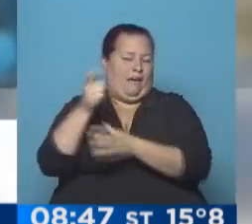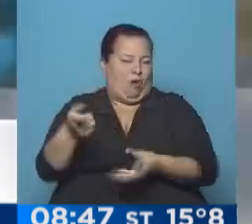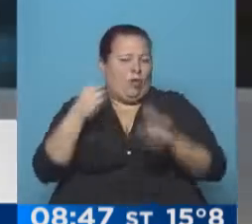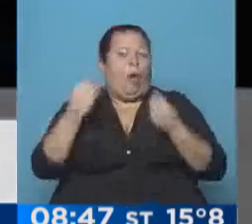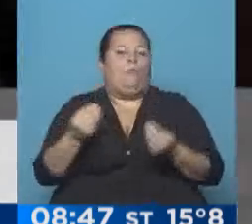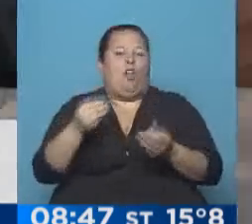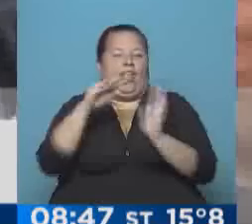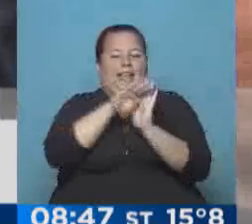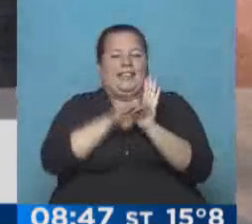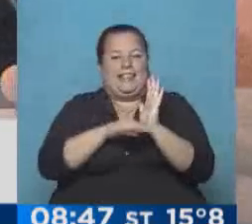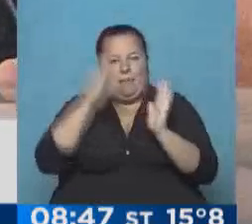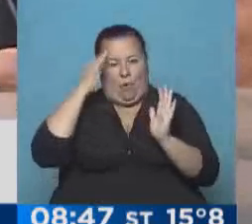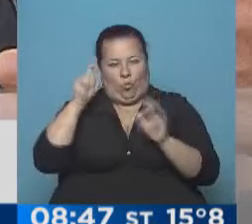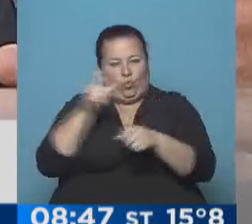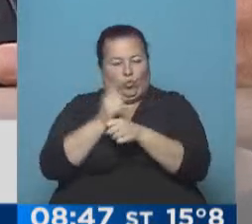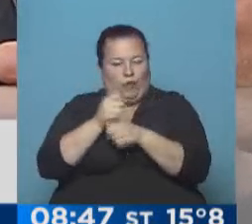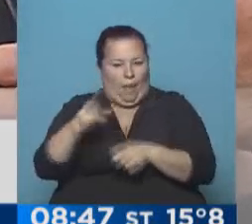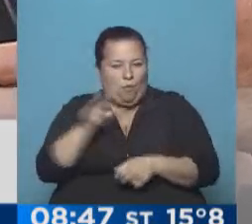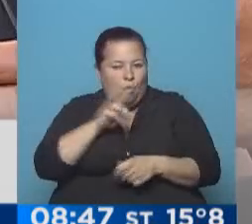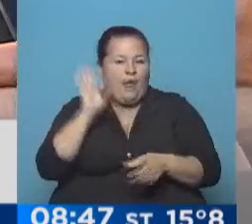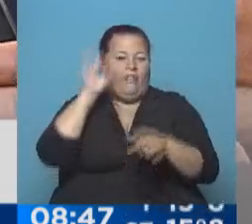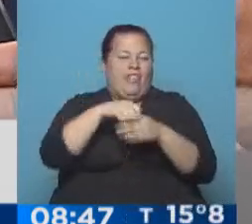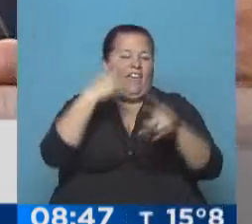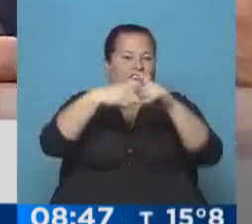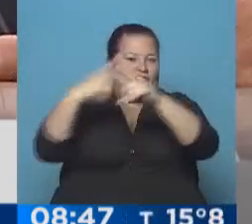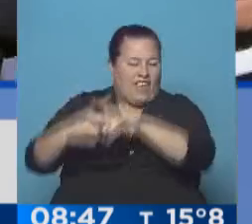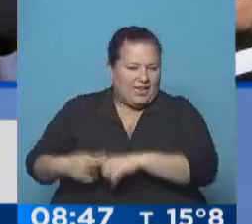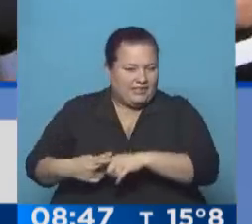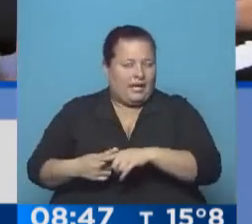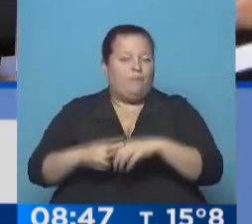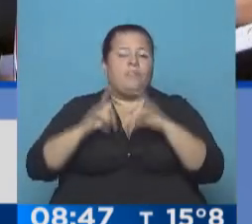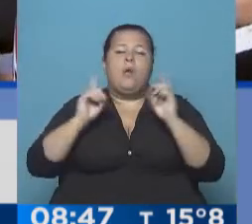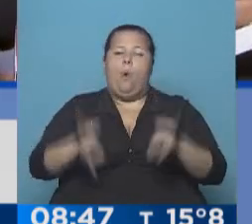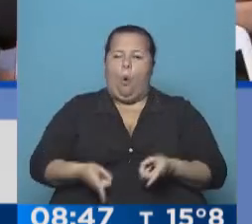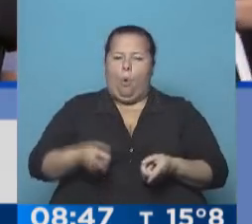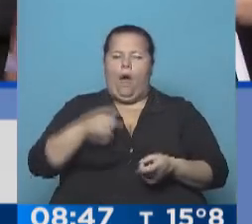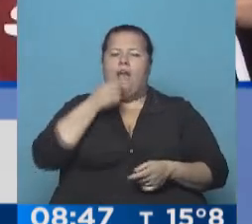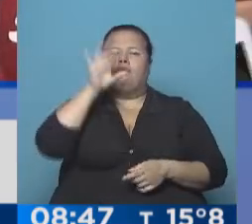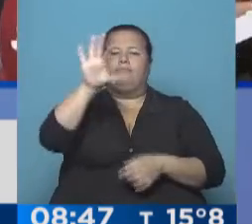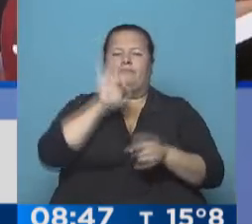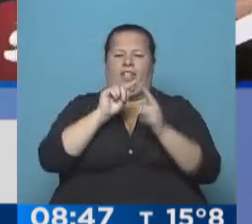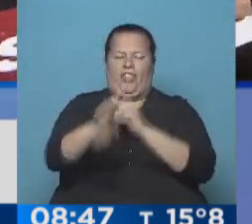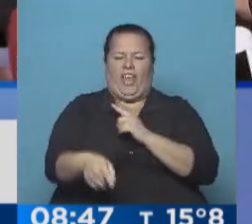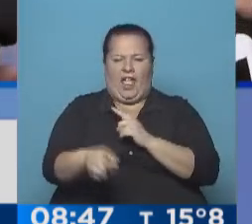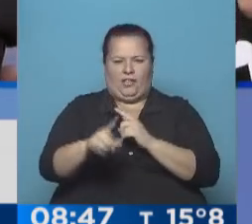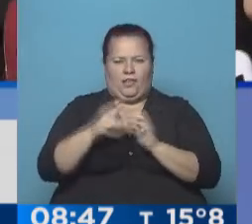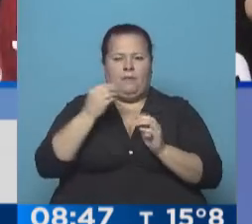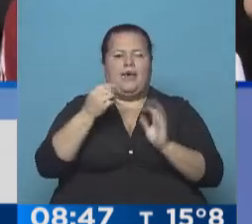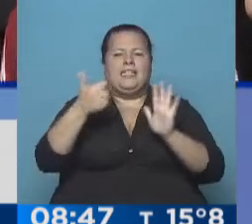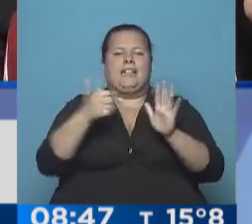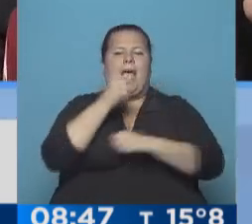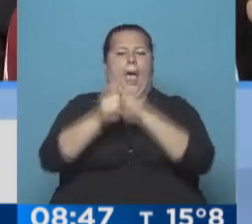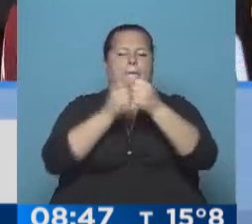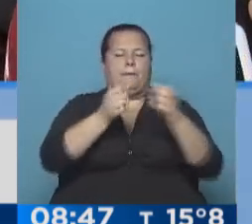por la agenda cultural que ella tiene de participación en eventos, uh-huh. Y sin embargo se hizo una contratación directa, participaron